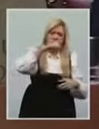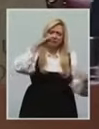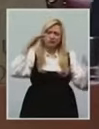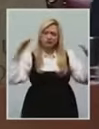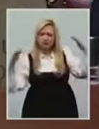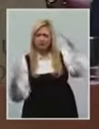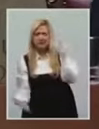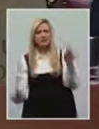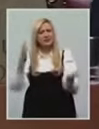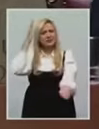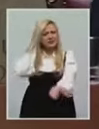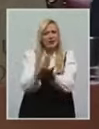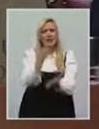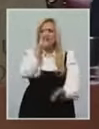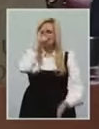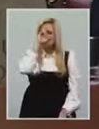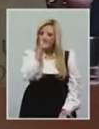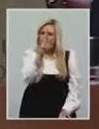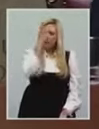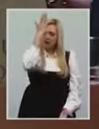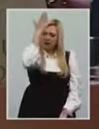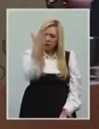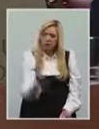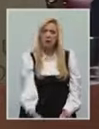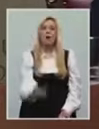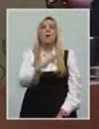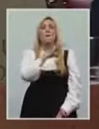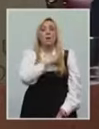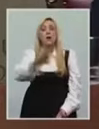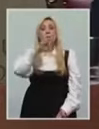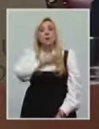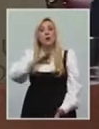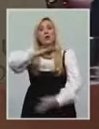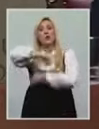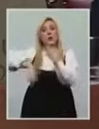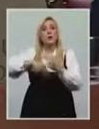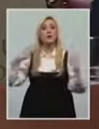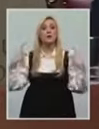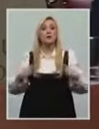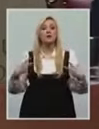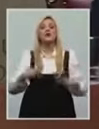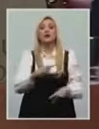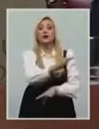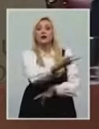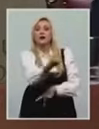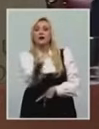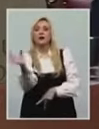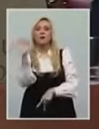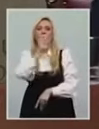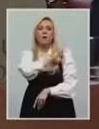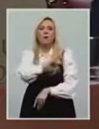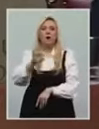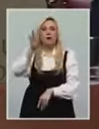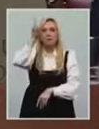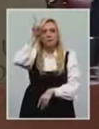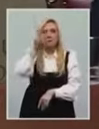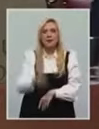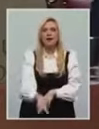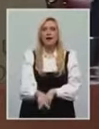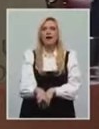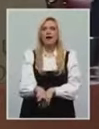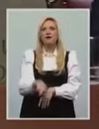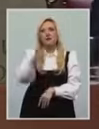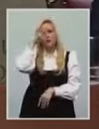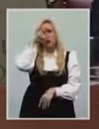desigualdades, respetar la dignidad y lograr que todas las personas estén en posibilidad real de perseguir